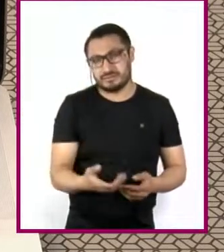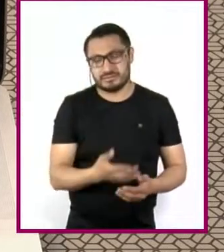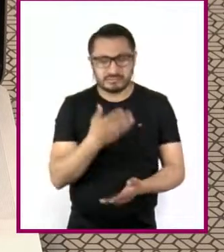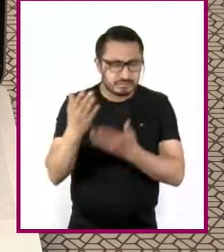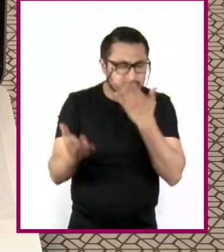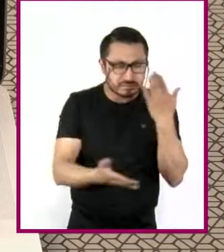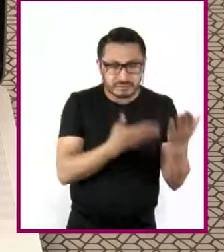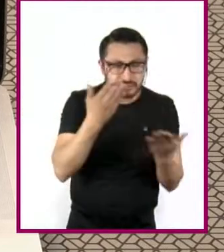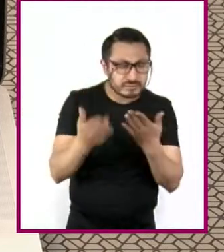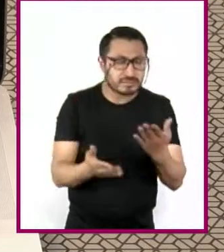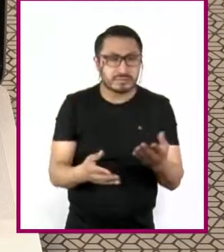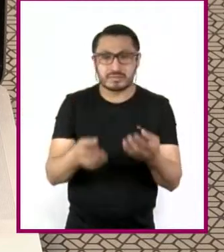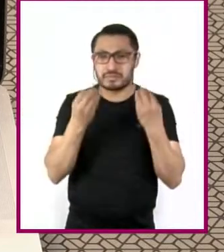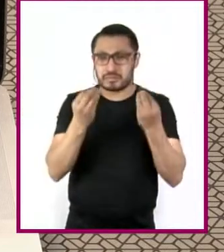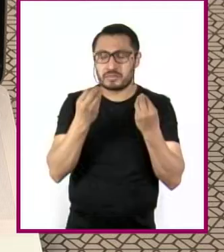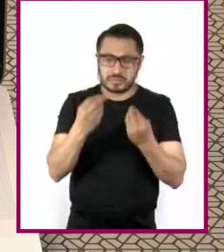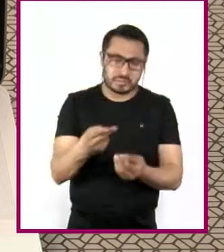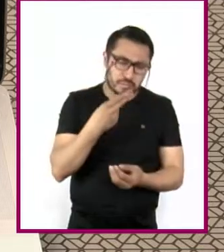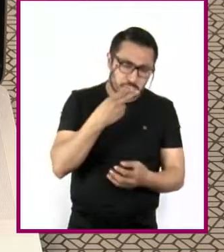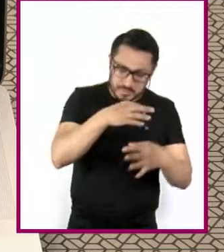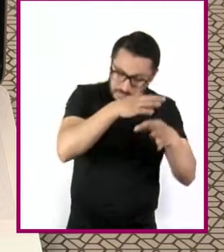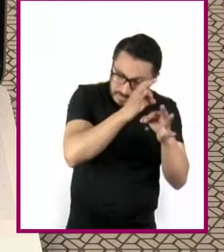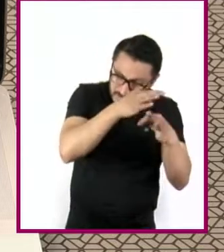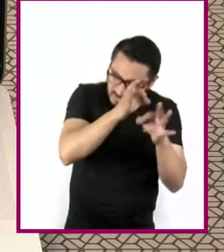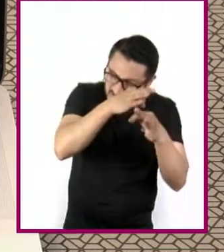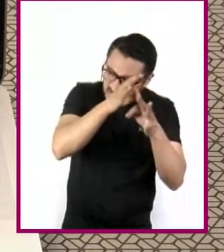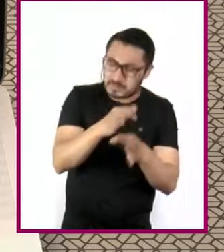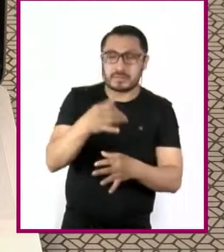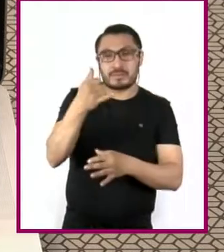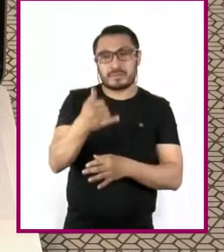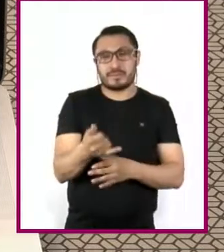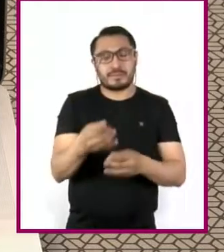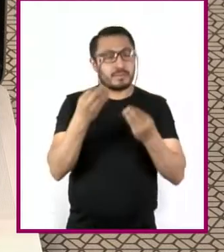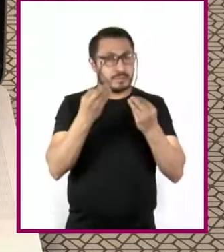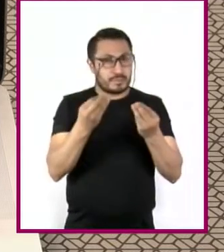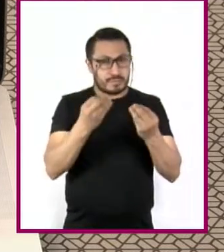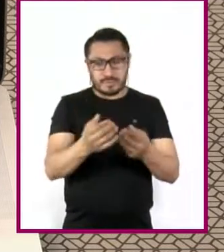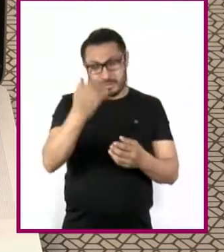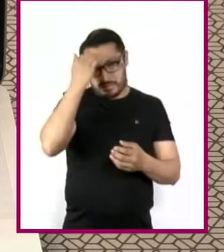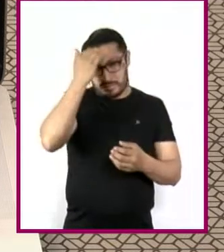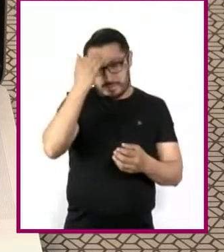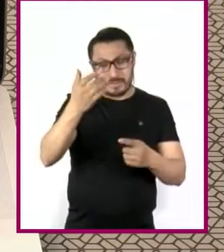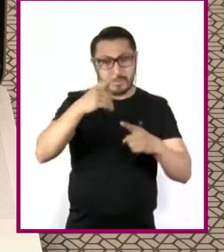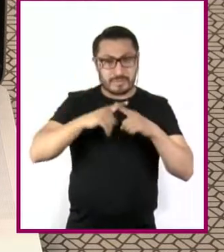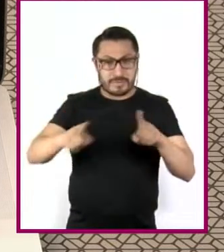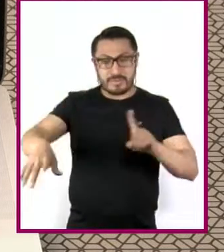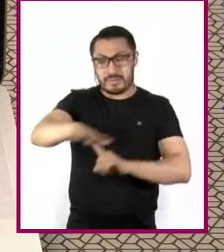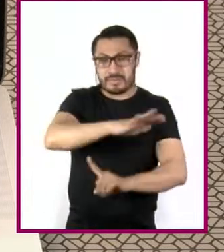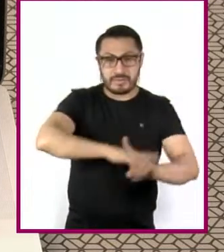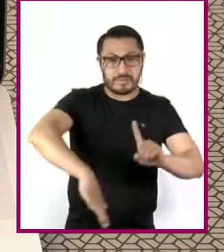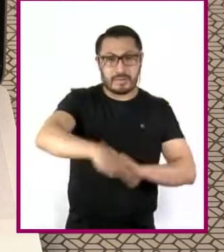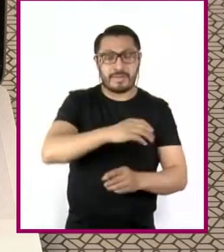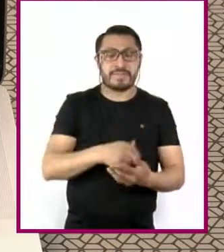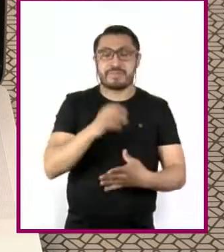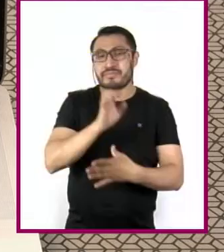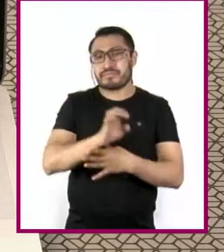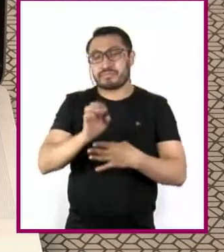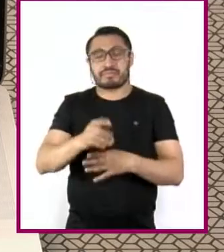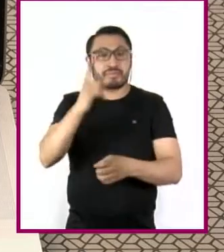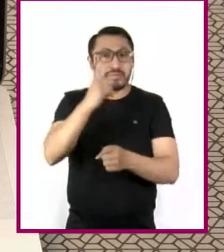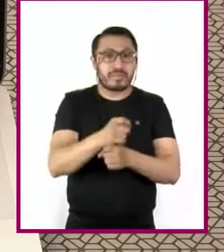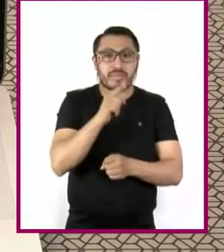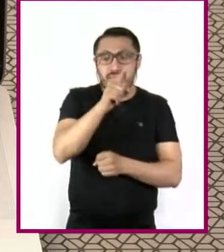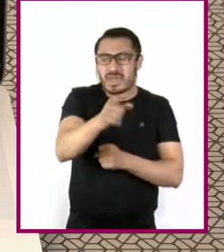estudio con un amplio espectro de aplicaciones y con un amplio espectro de conocimientos en diferentes áreas. Entonces, lo primero es